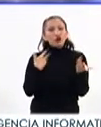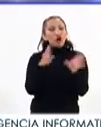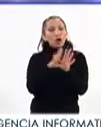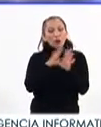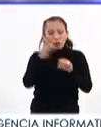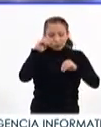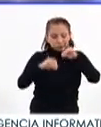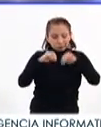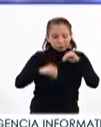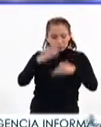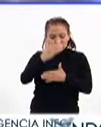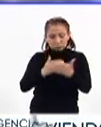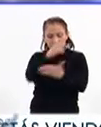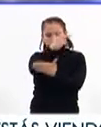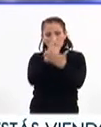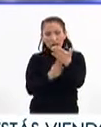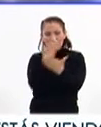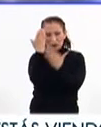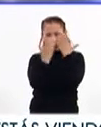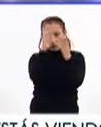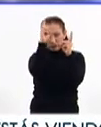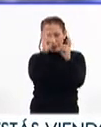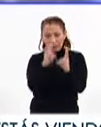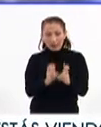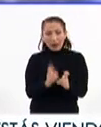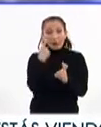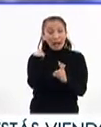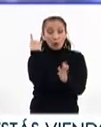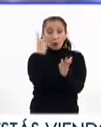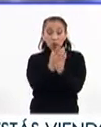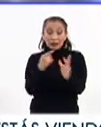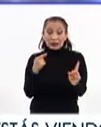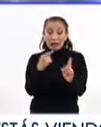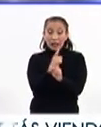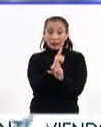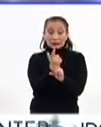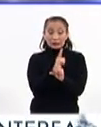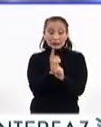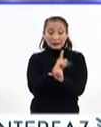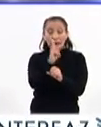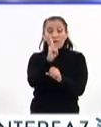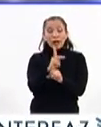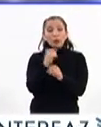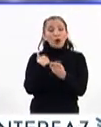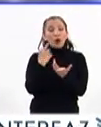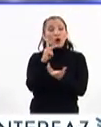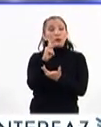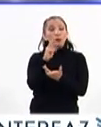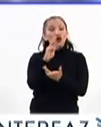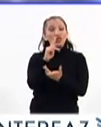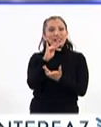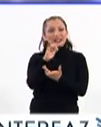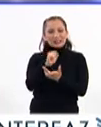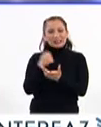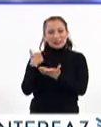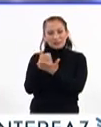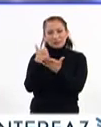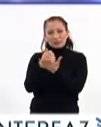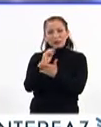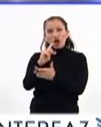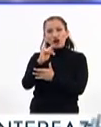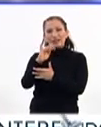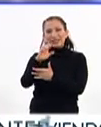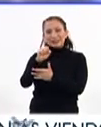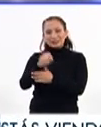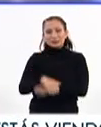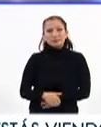está confeccionado el plan de estudios de esta pues única licenciatura en prótesis y órtesis. Claro